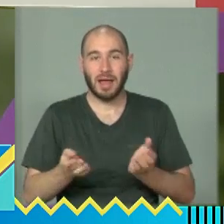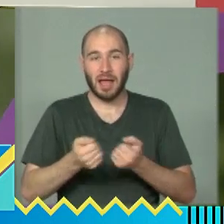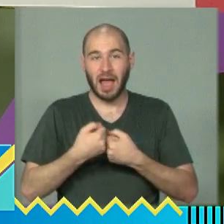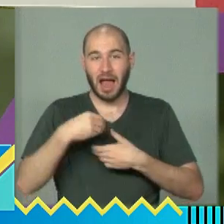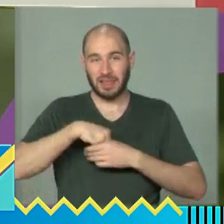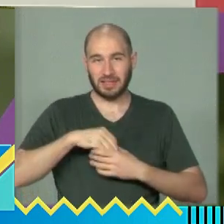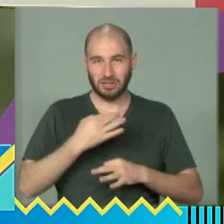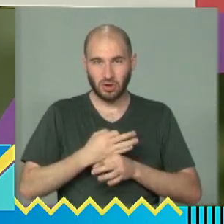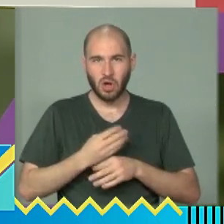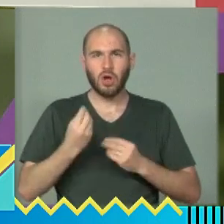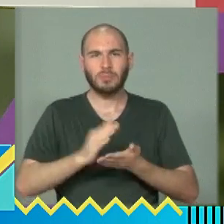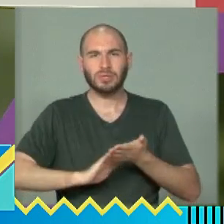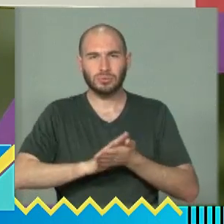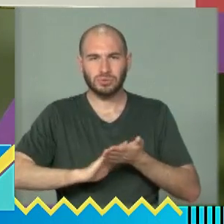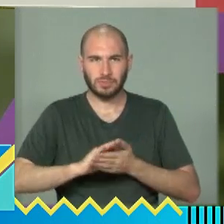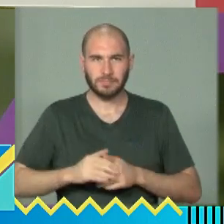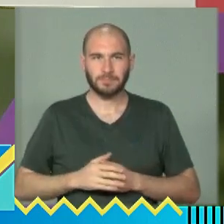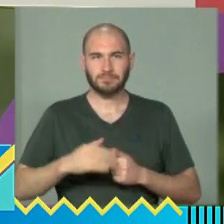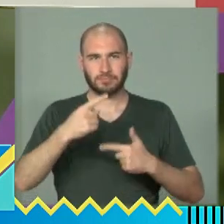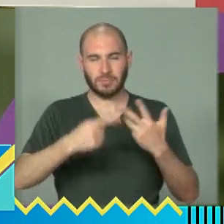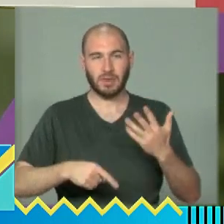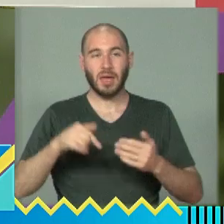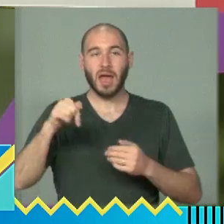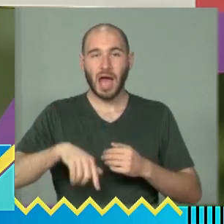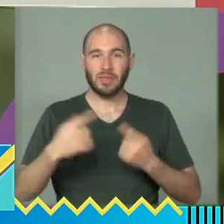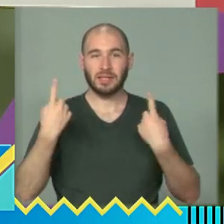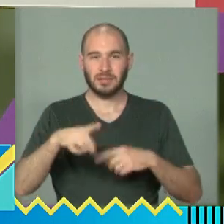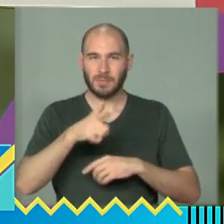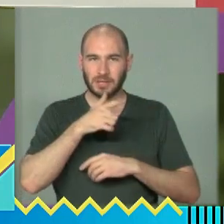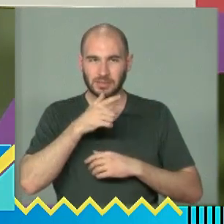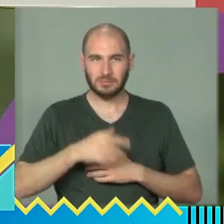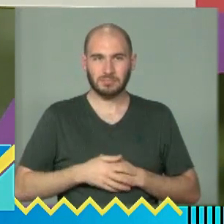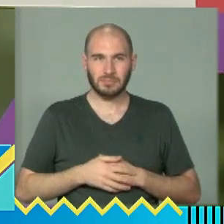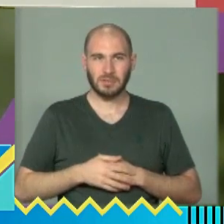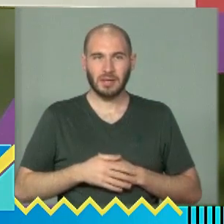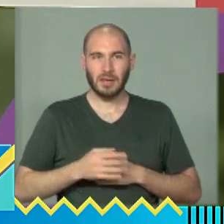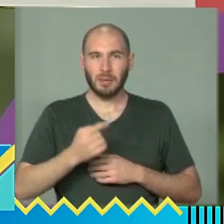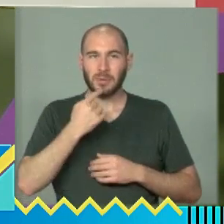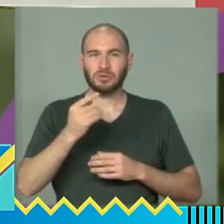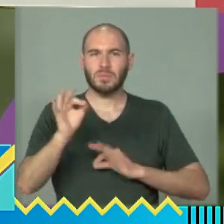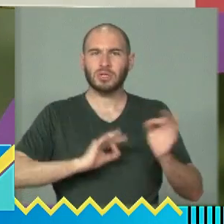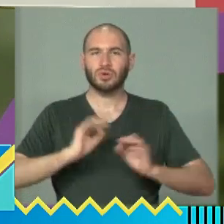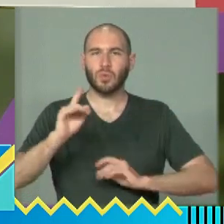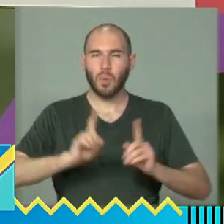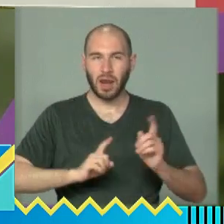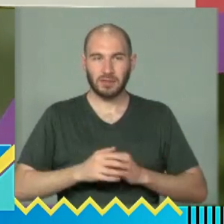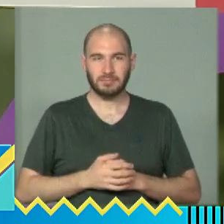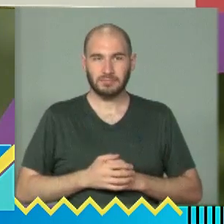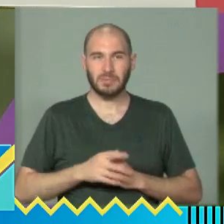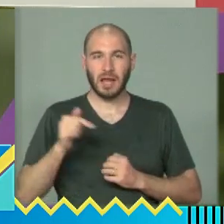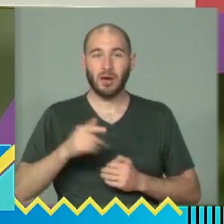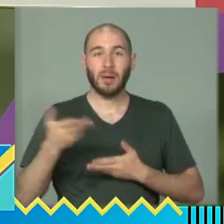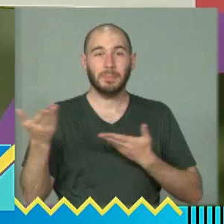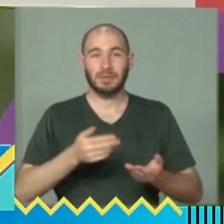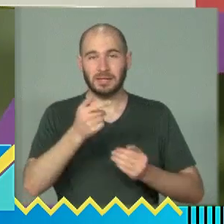esta comunidad y cómo resolverlos. Bueno, todo eso vamos a ver hoy en Distintos Parecidos. ¿Cuáles fueron esos proyectos? Vamos a